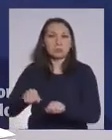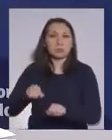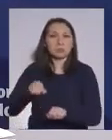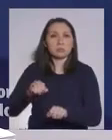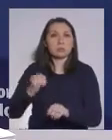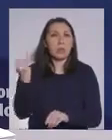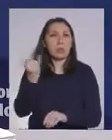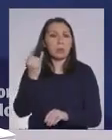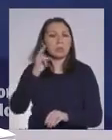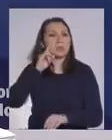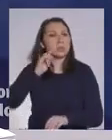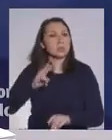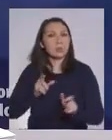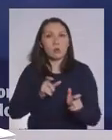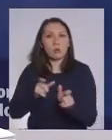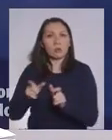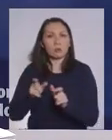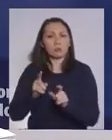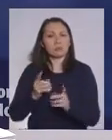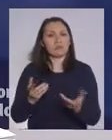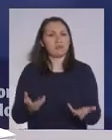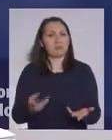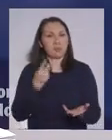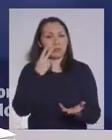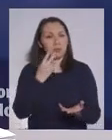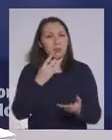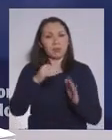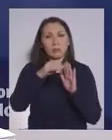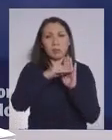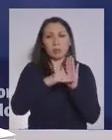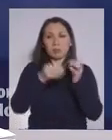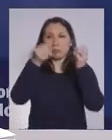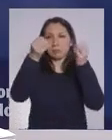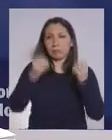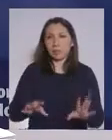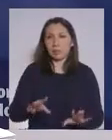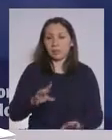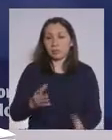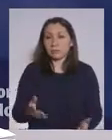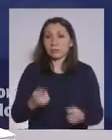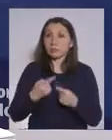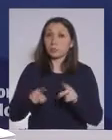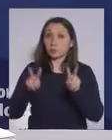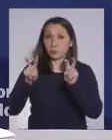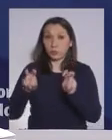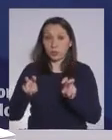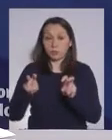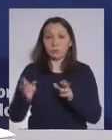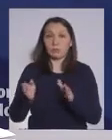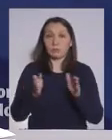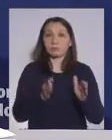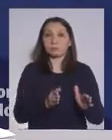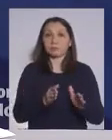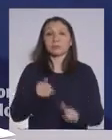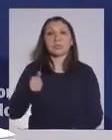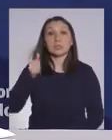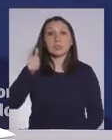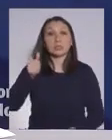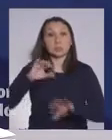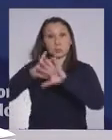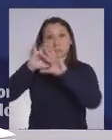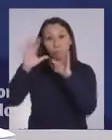independiente sin control donde obviamente todas estas medidas se pierden el otro punto que el director